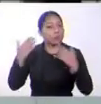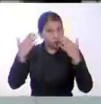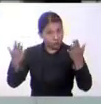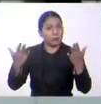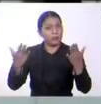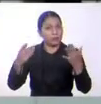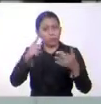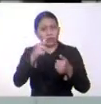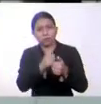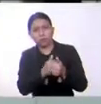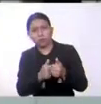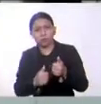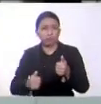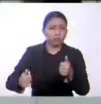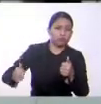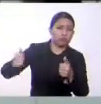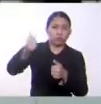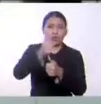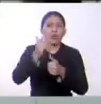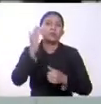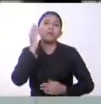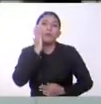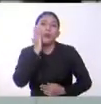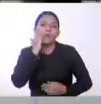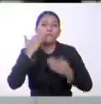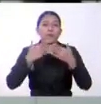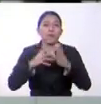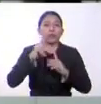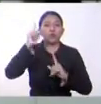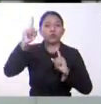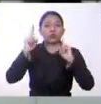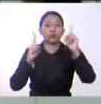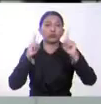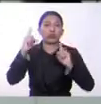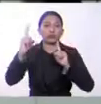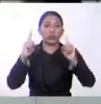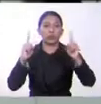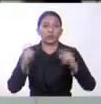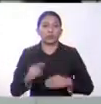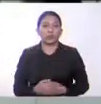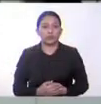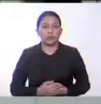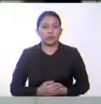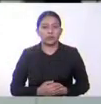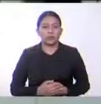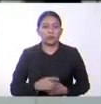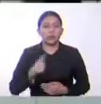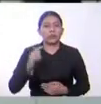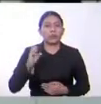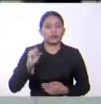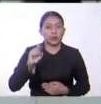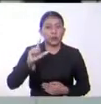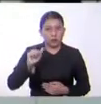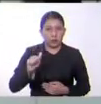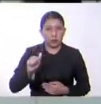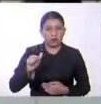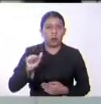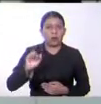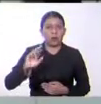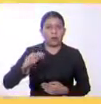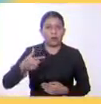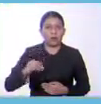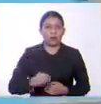gran soberana, madre de los dioses. Telésila de Argo.